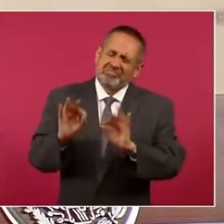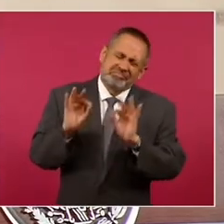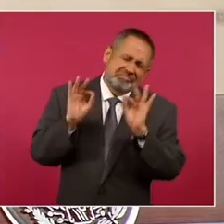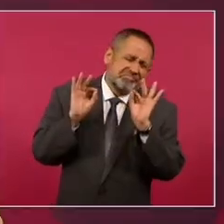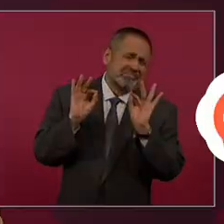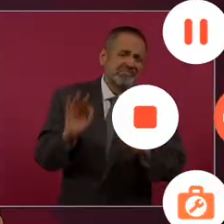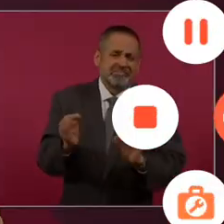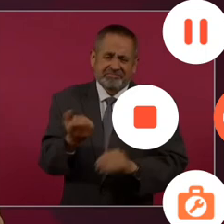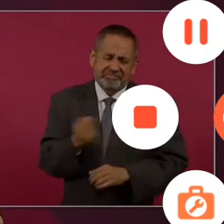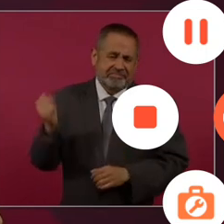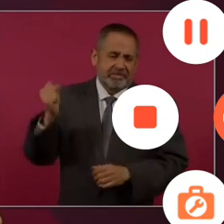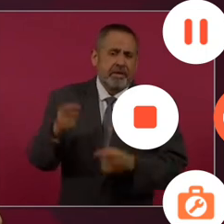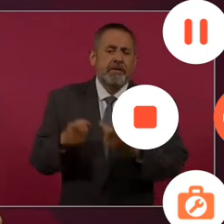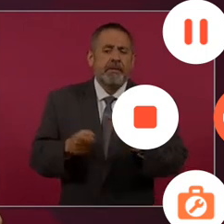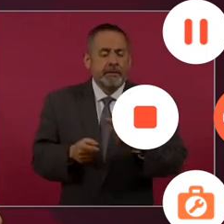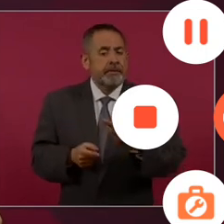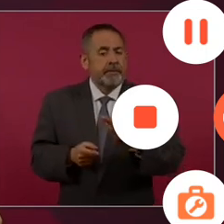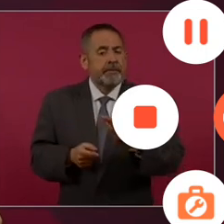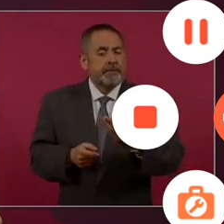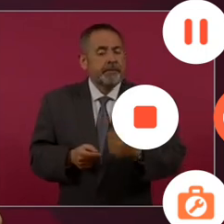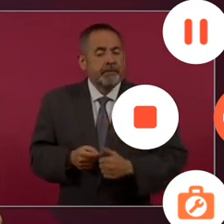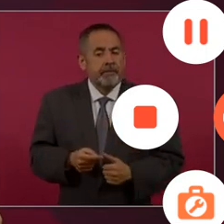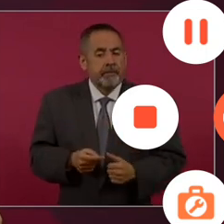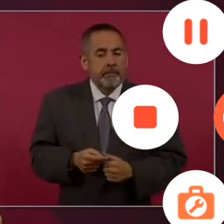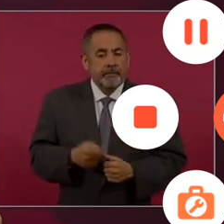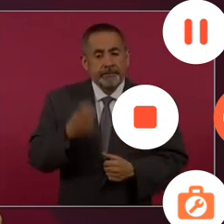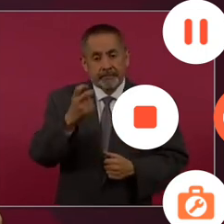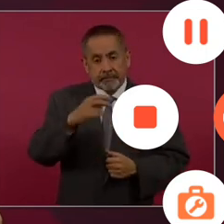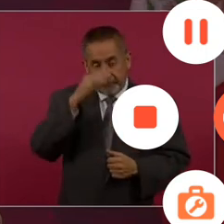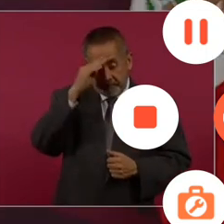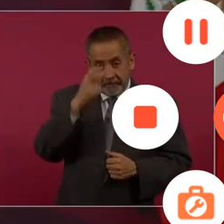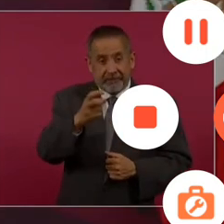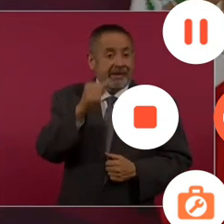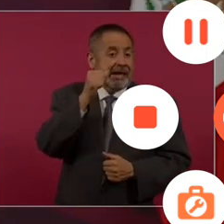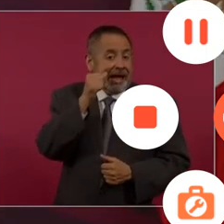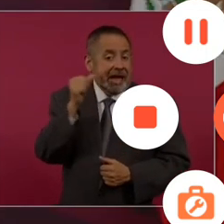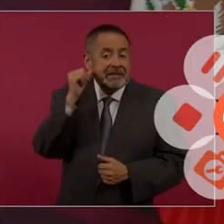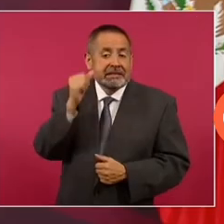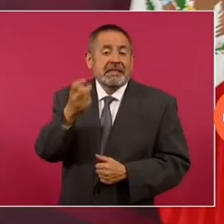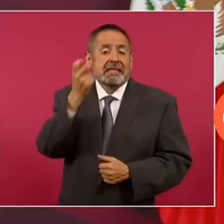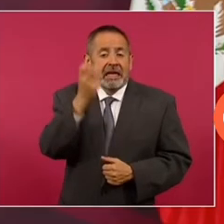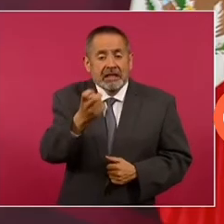energético. Entonces, esa fue la operación de ayer.